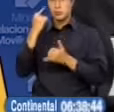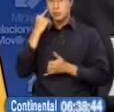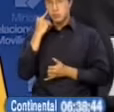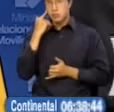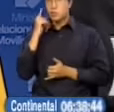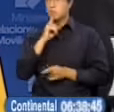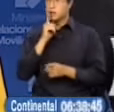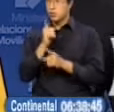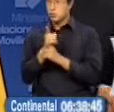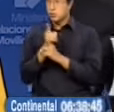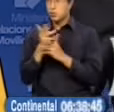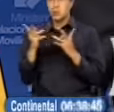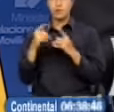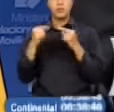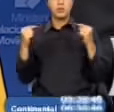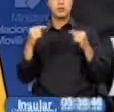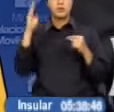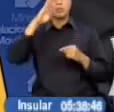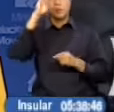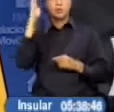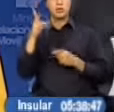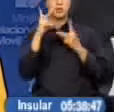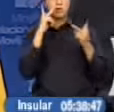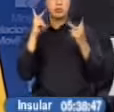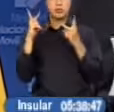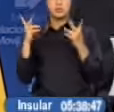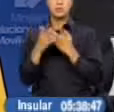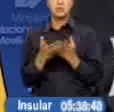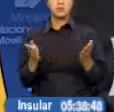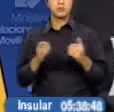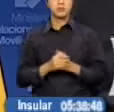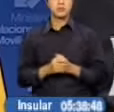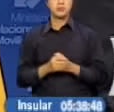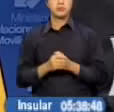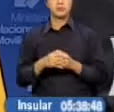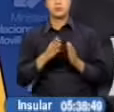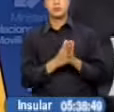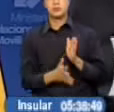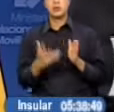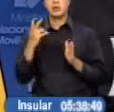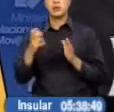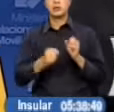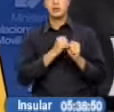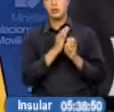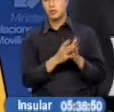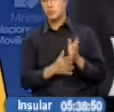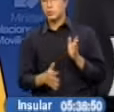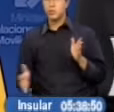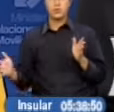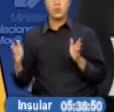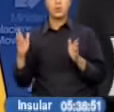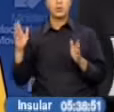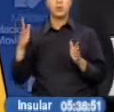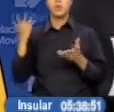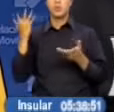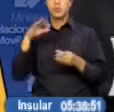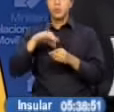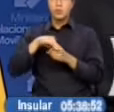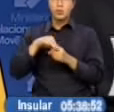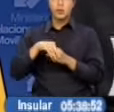responsabilidad la oposición de brasil consiguió lo que no pudo conseguir a lo largo de 13 años lo que no pudo hacer en las